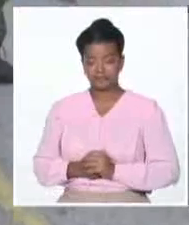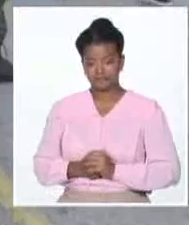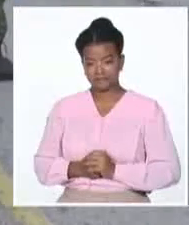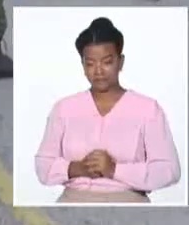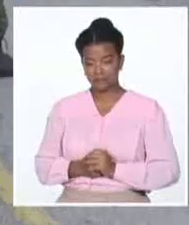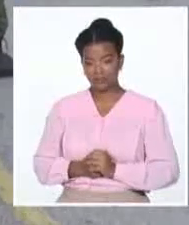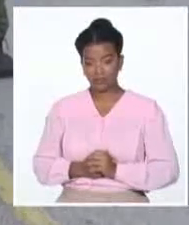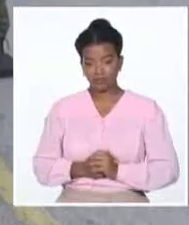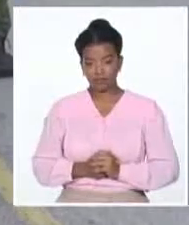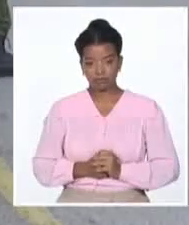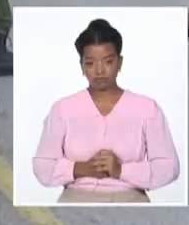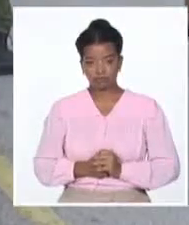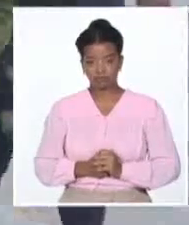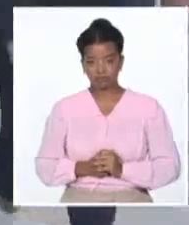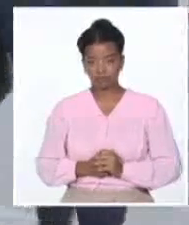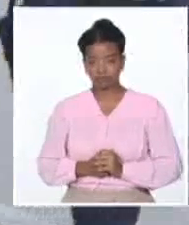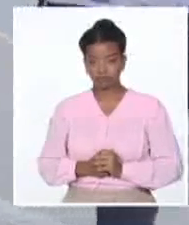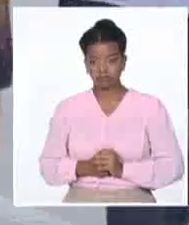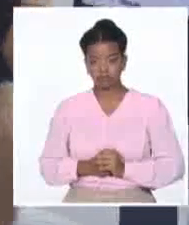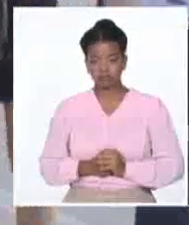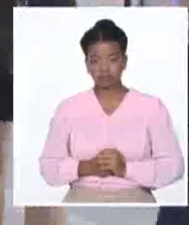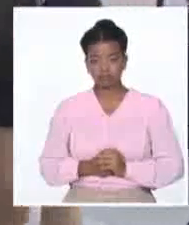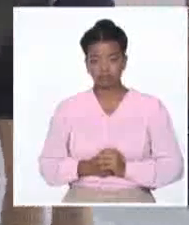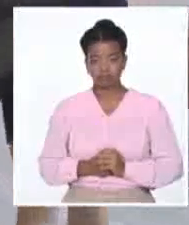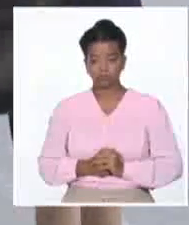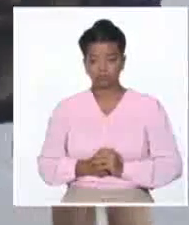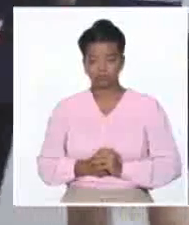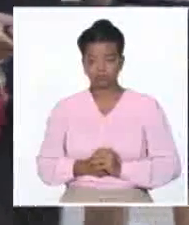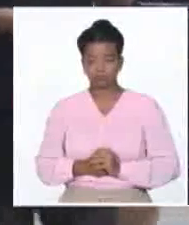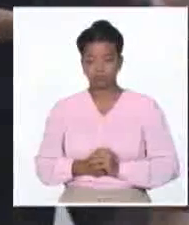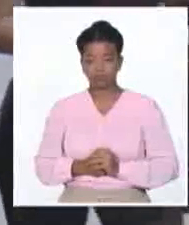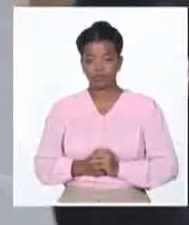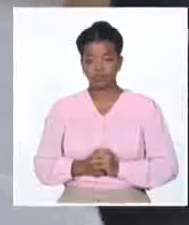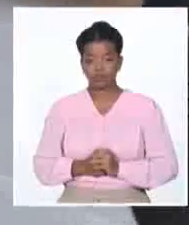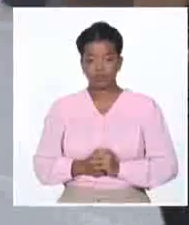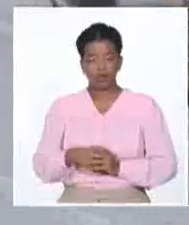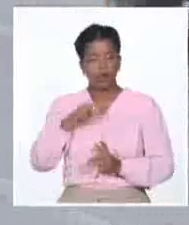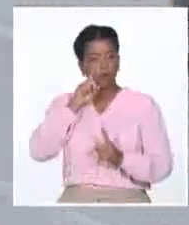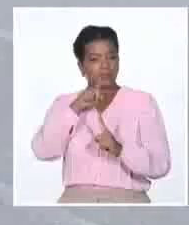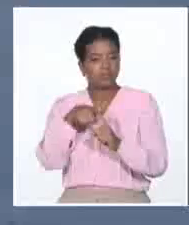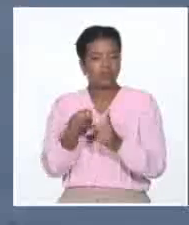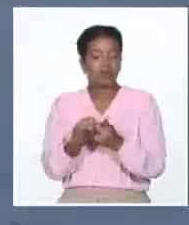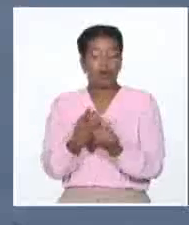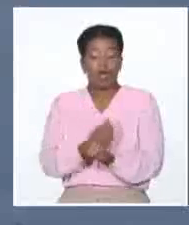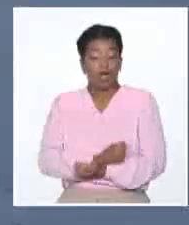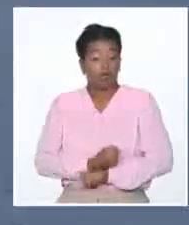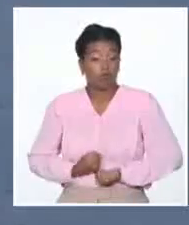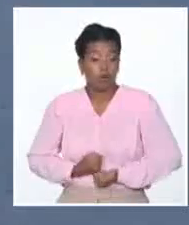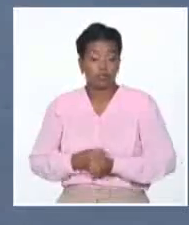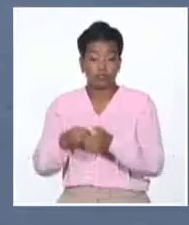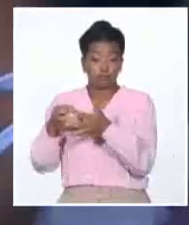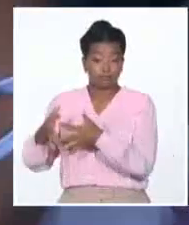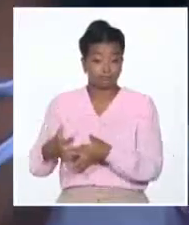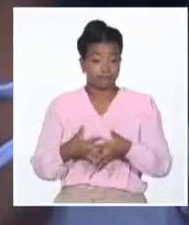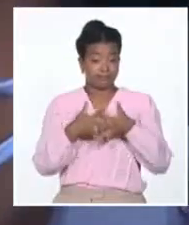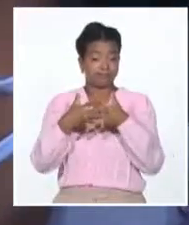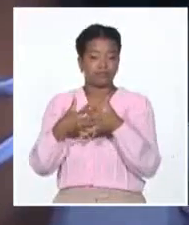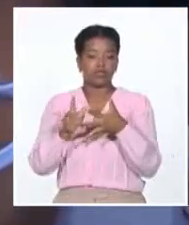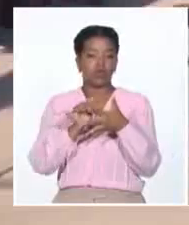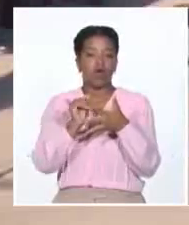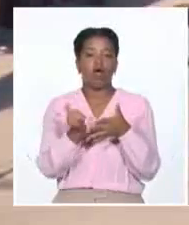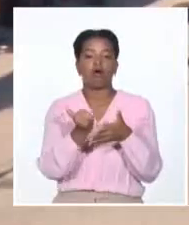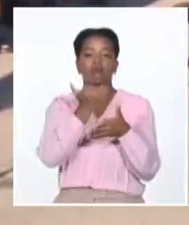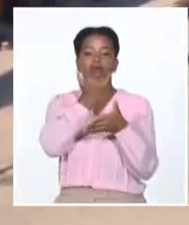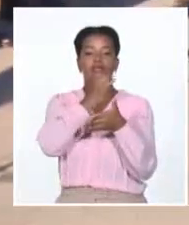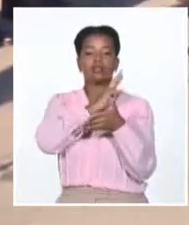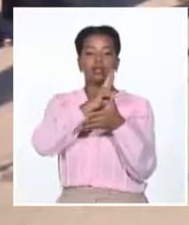fuerzas especializadas y las entidades afectadas. La intención y los esfuerzos de nuestros enemigos por destruirnos y hacernos la vida cada vez